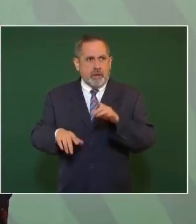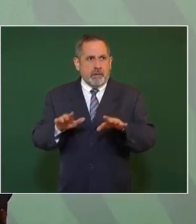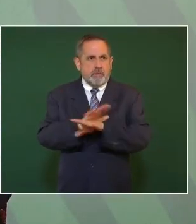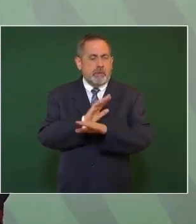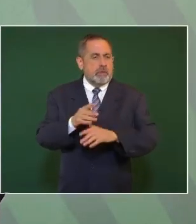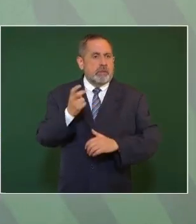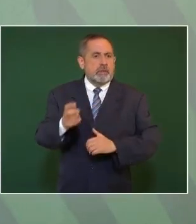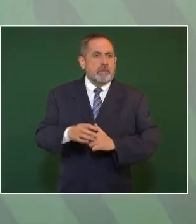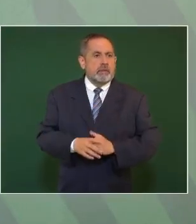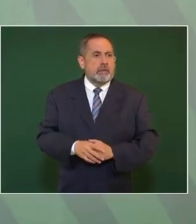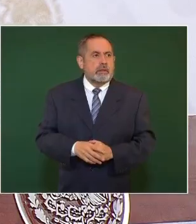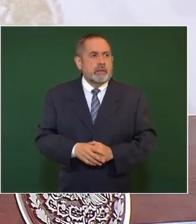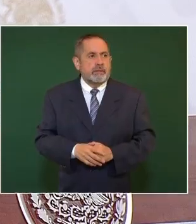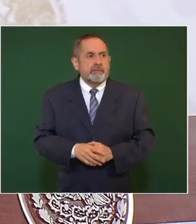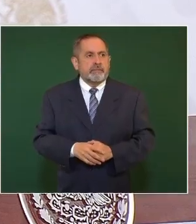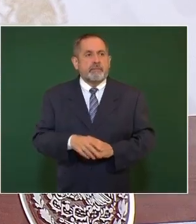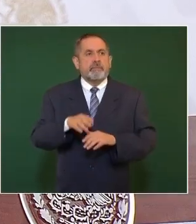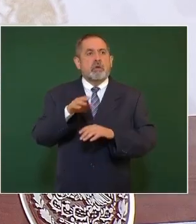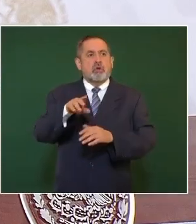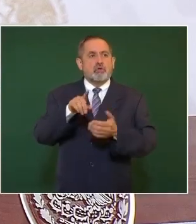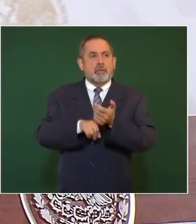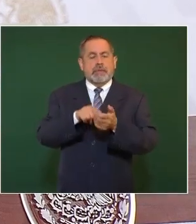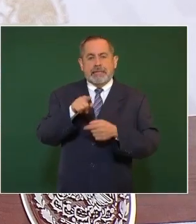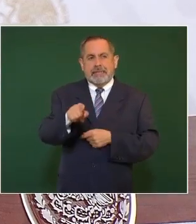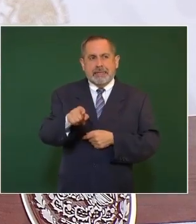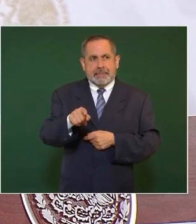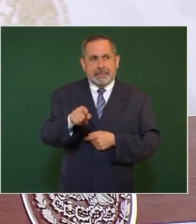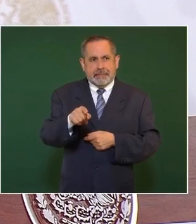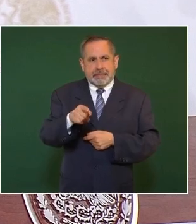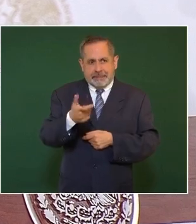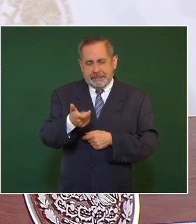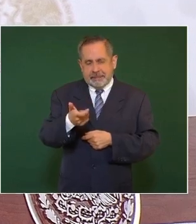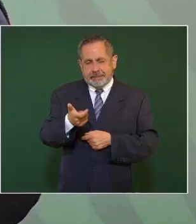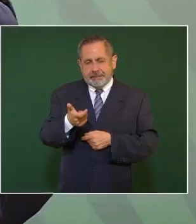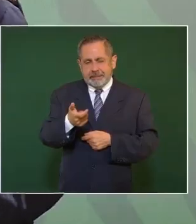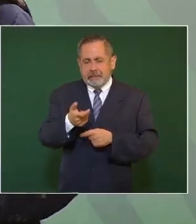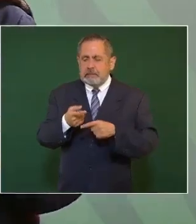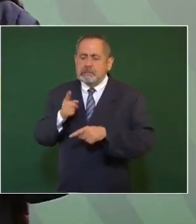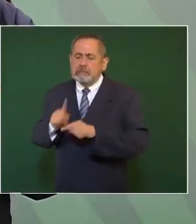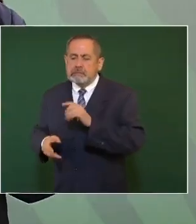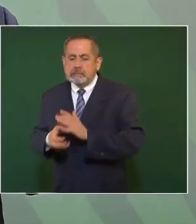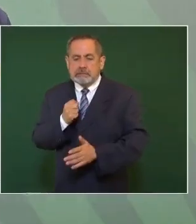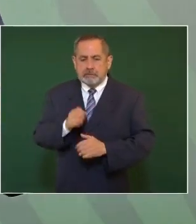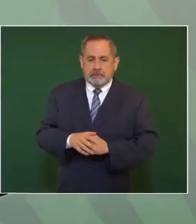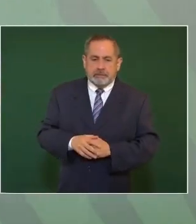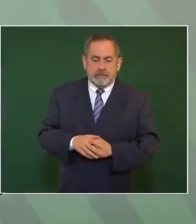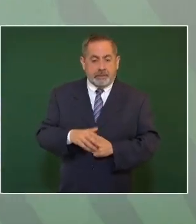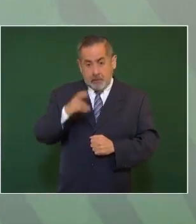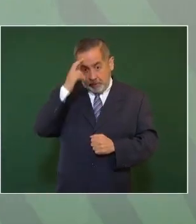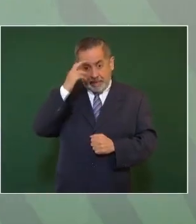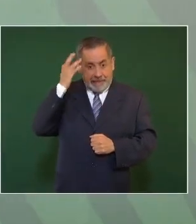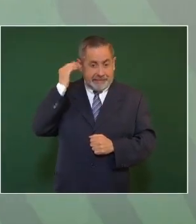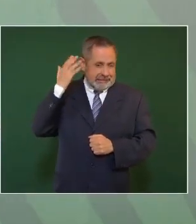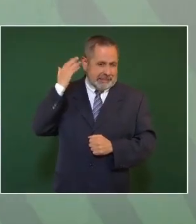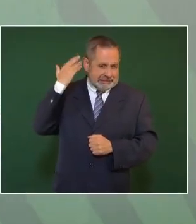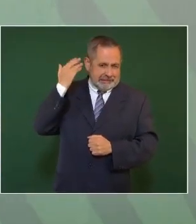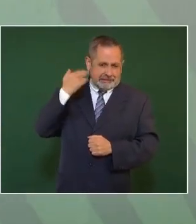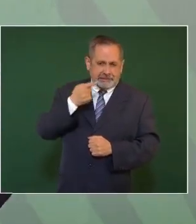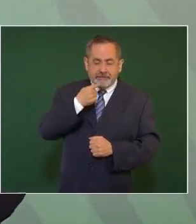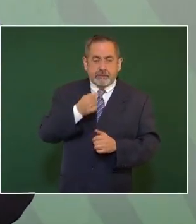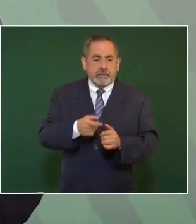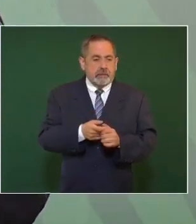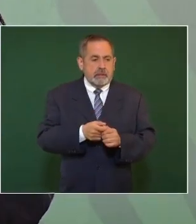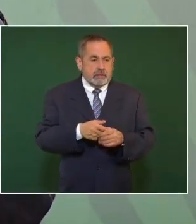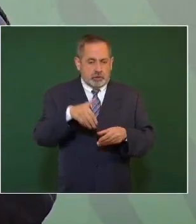Pero acerca del piquete de ojo, es de que el que reparte